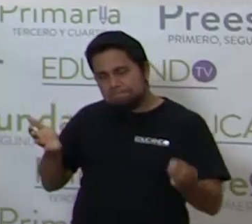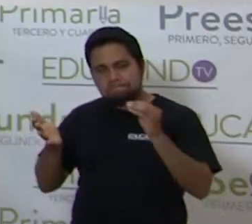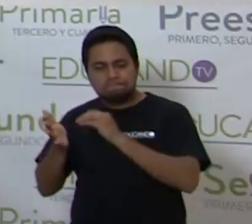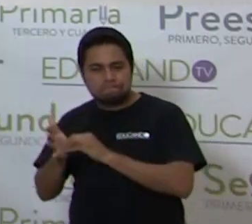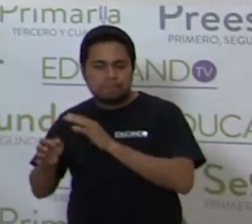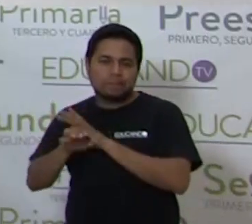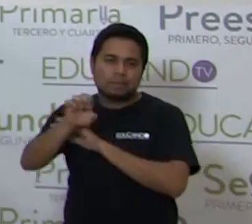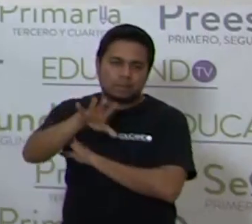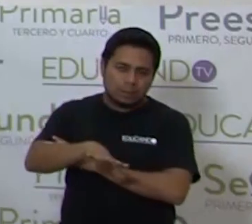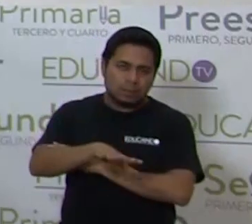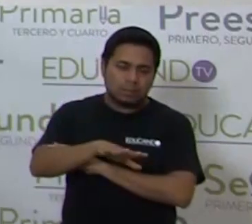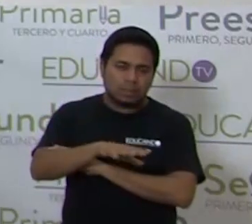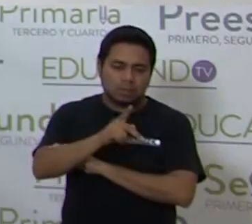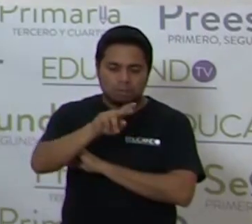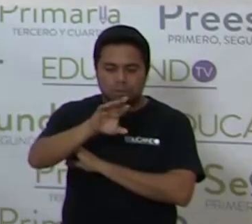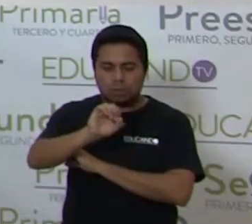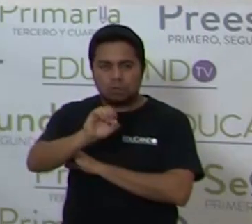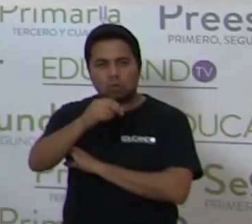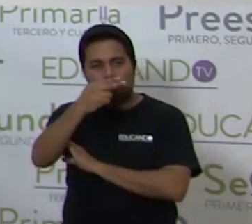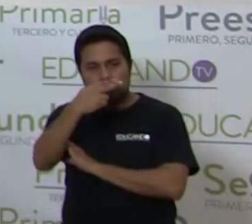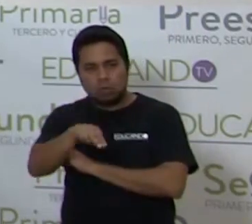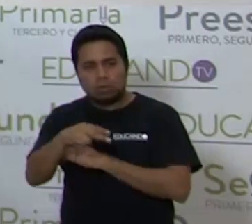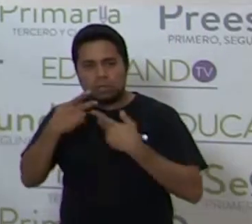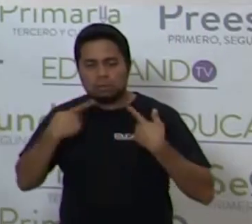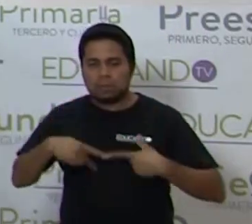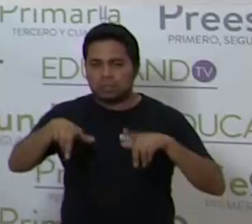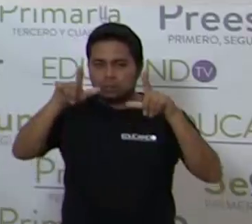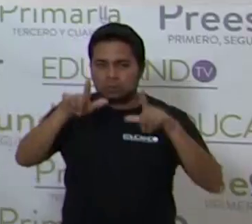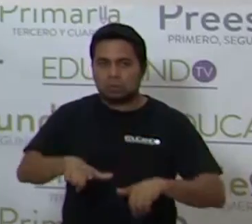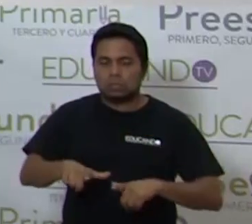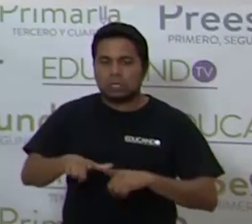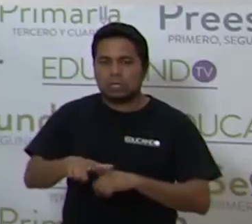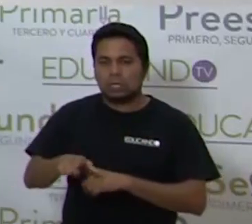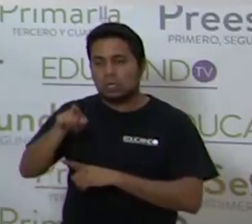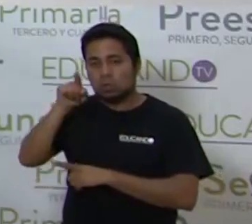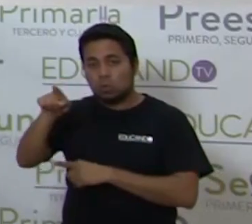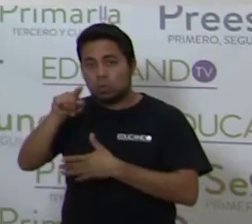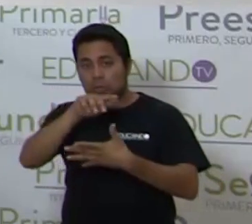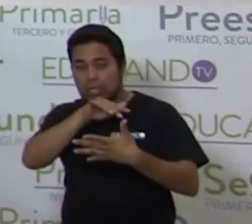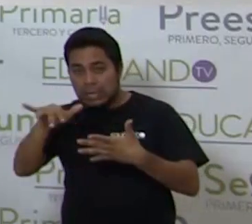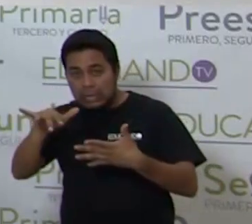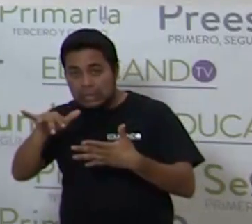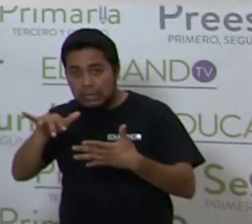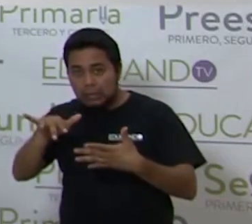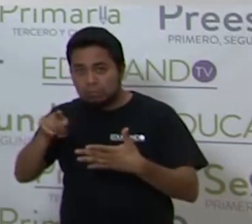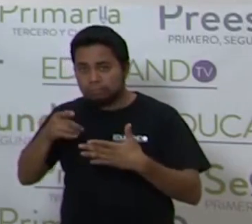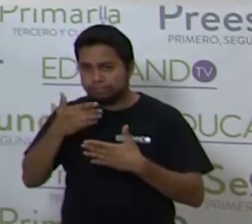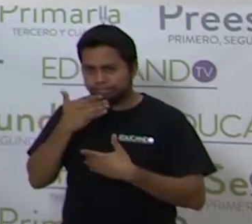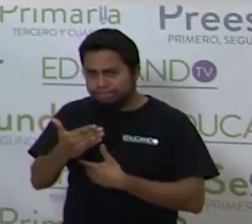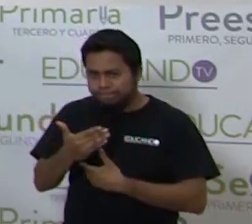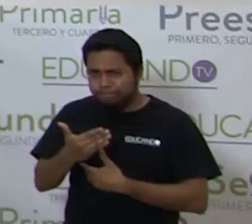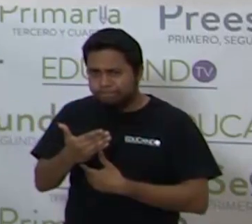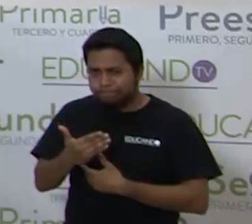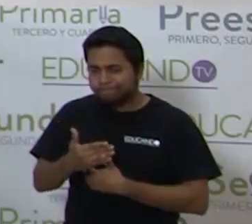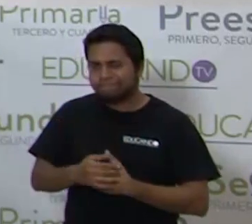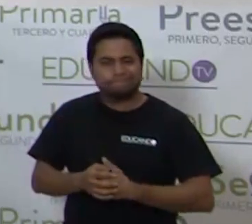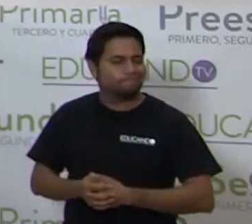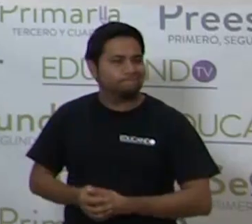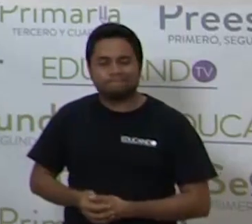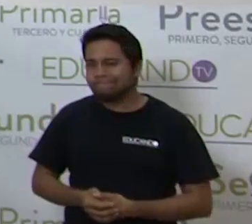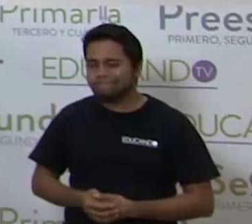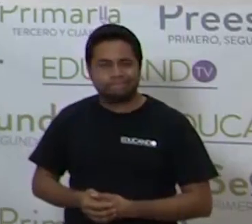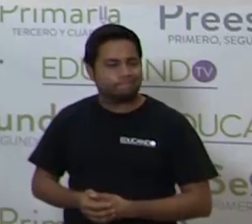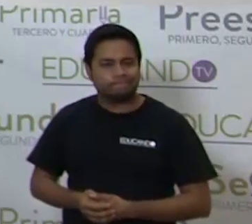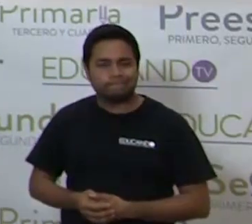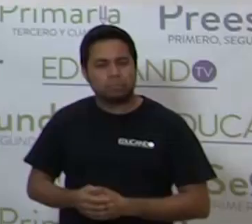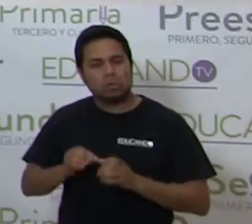ejemplo, el pronombre personal, tú, leer, ¿se escucha bien? No, ¿verdad? O cuando,